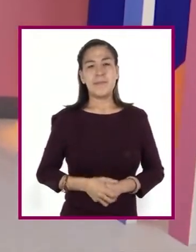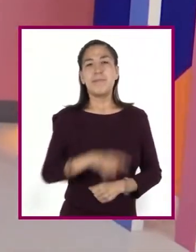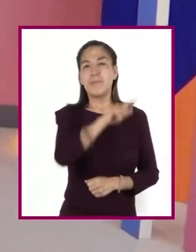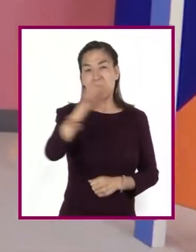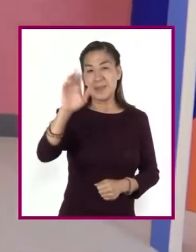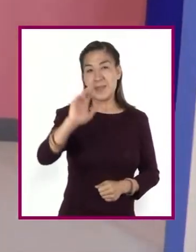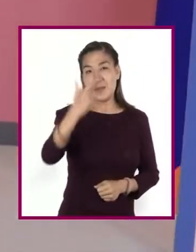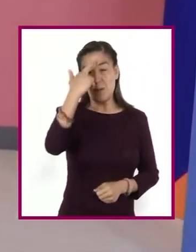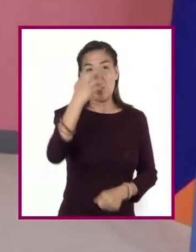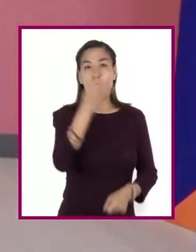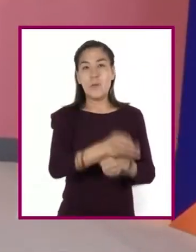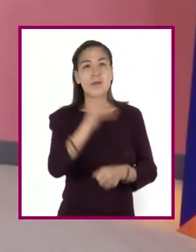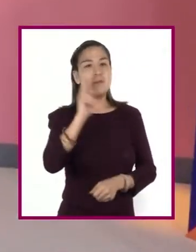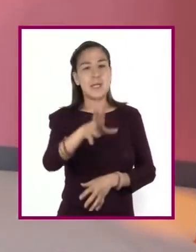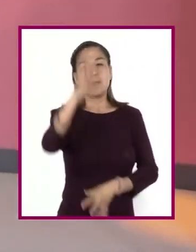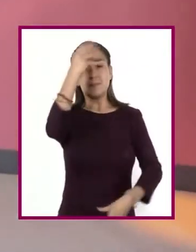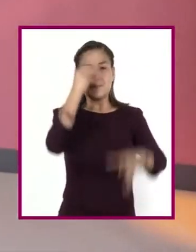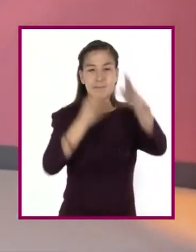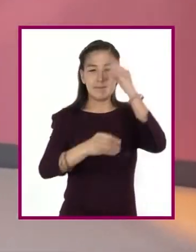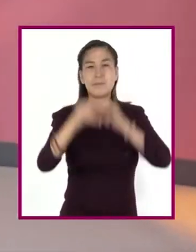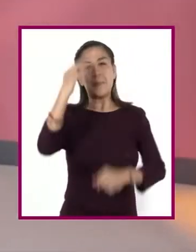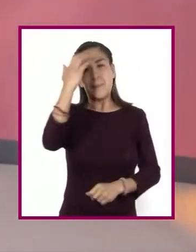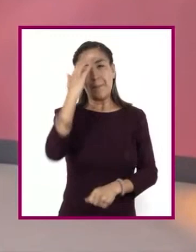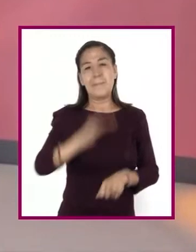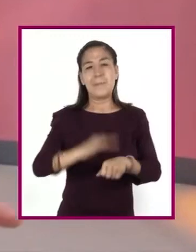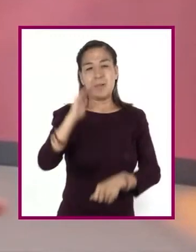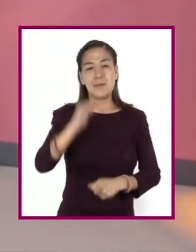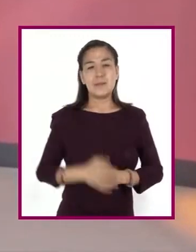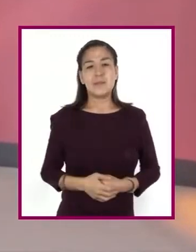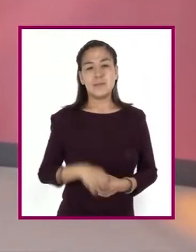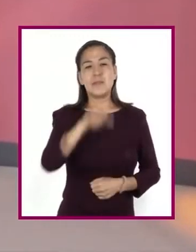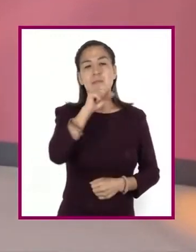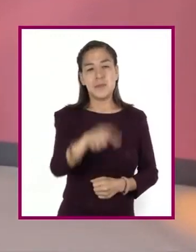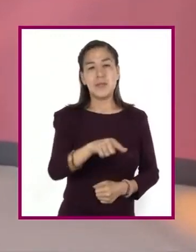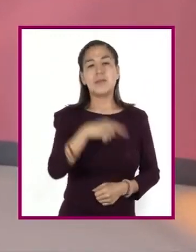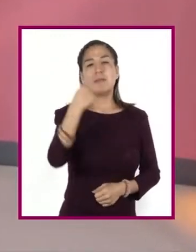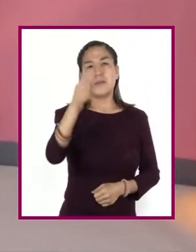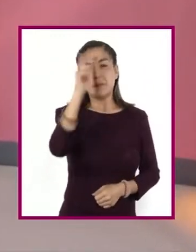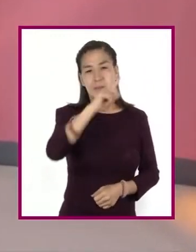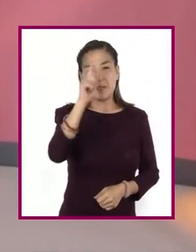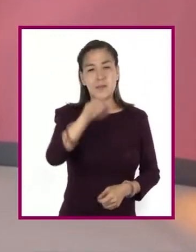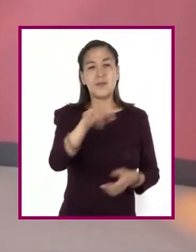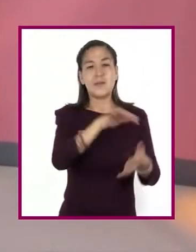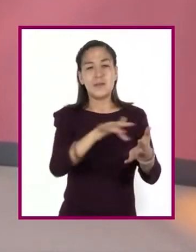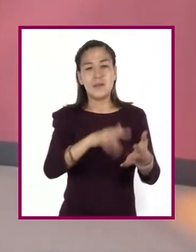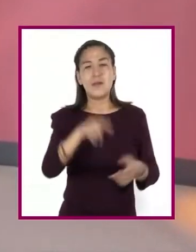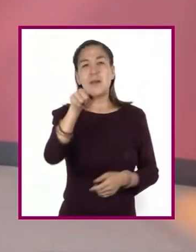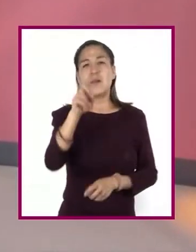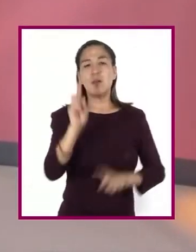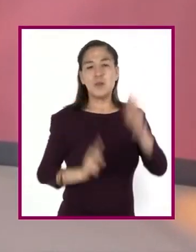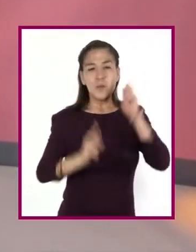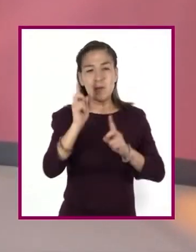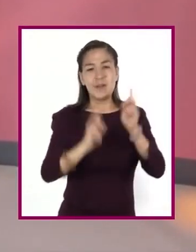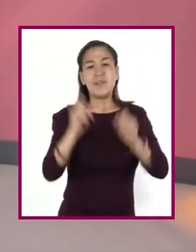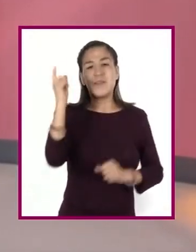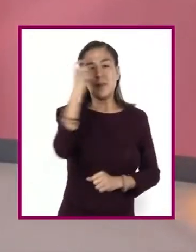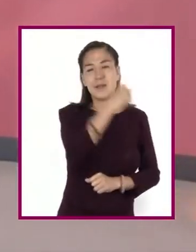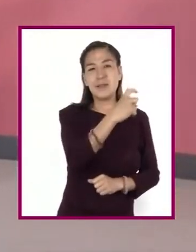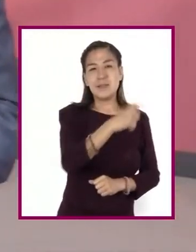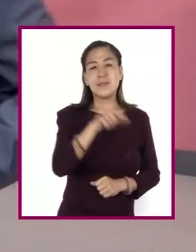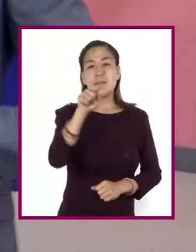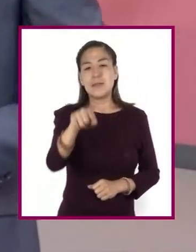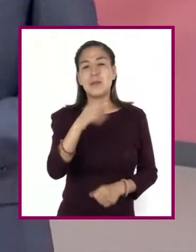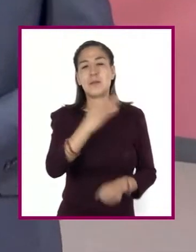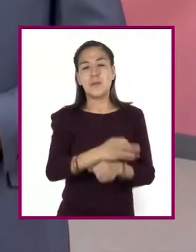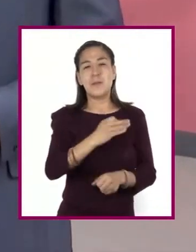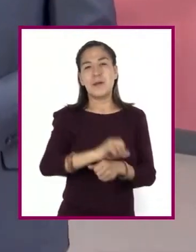Recuerden que todo lo que vean es para reforzar su conocimiento, así que les recomiendo llevar un registro de las dudas, inquietudes o dificultades